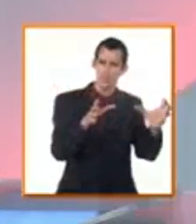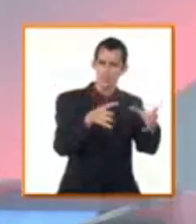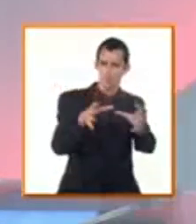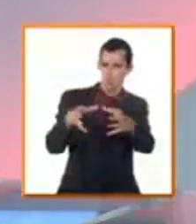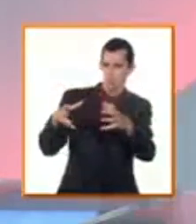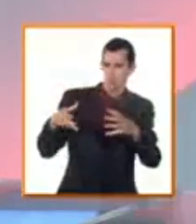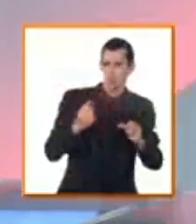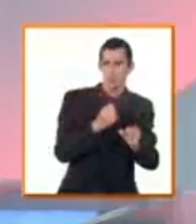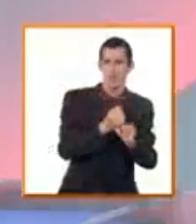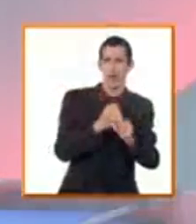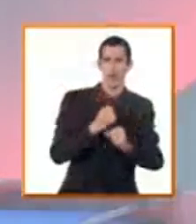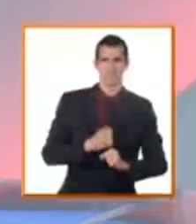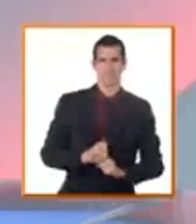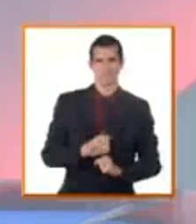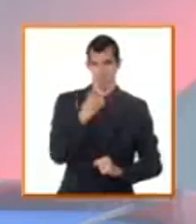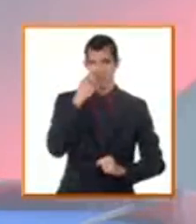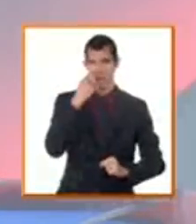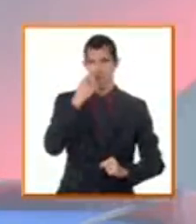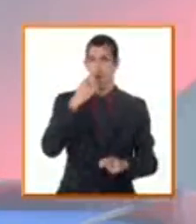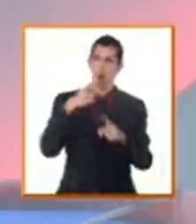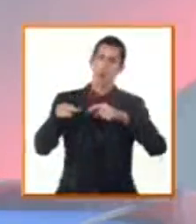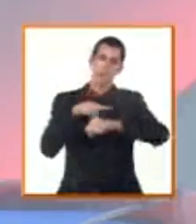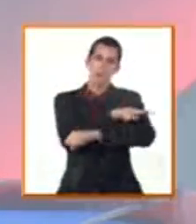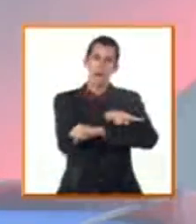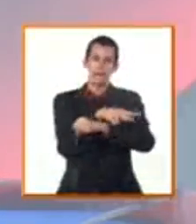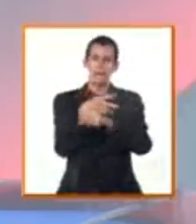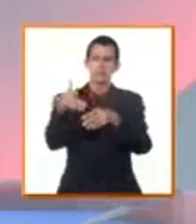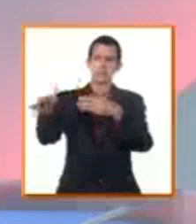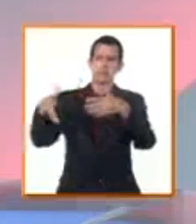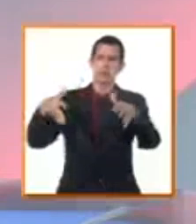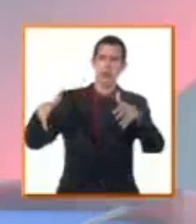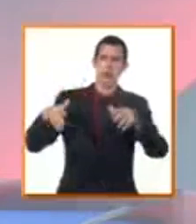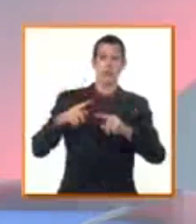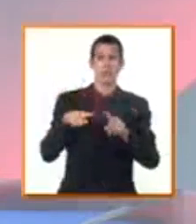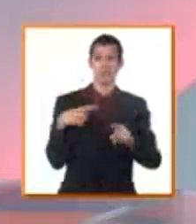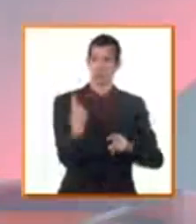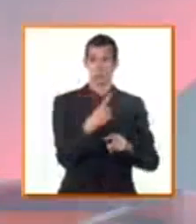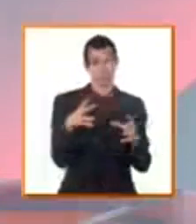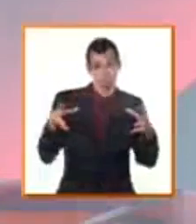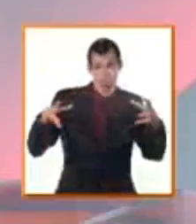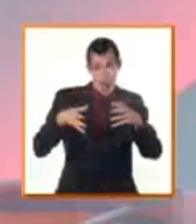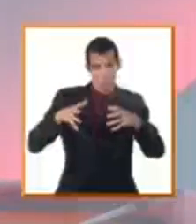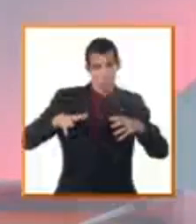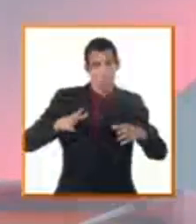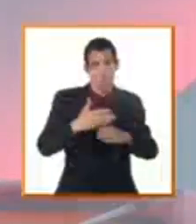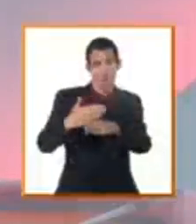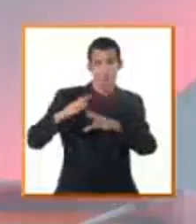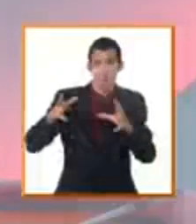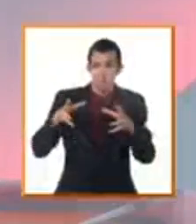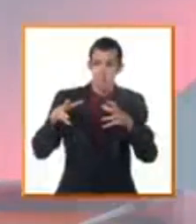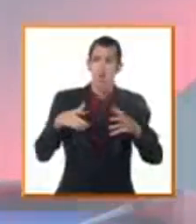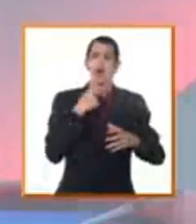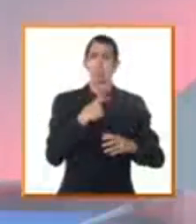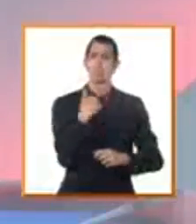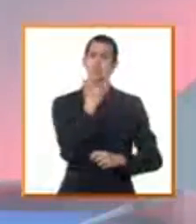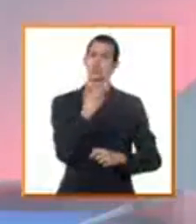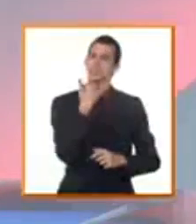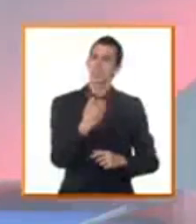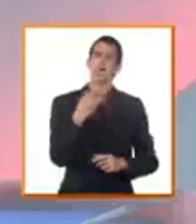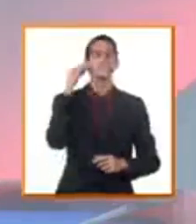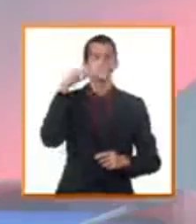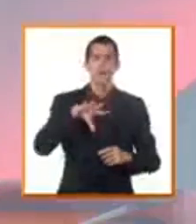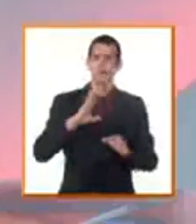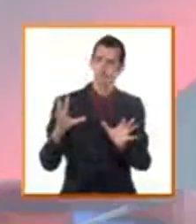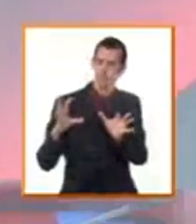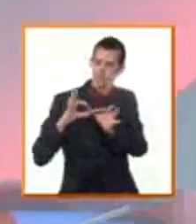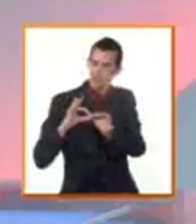ha estado hablando, pero lo reiteramos. En particular con el Ministerio del Interior, nosotros tenemos organizada toda la actividad de gestión de riesgo, las alertas, toda